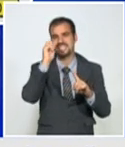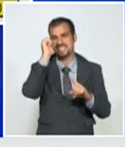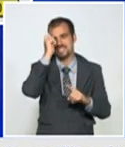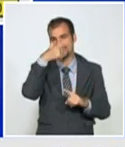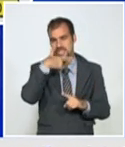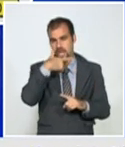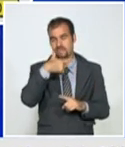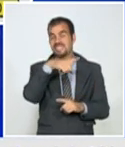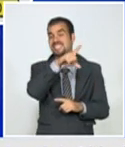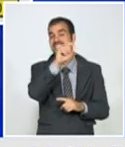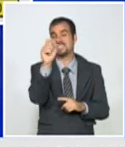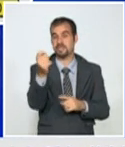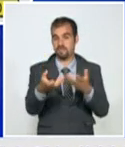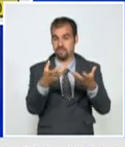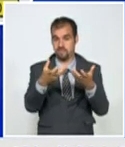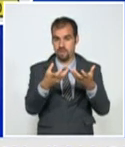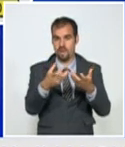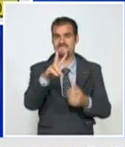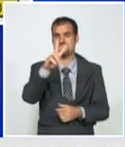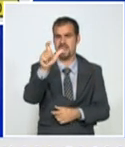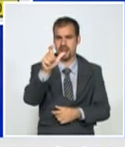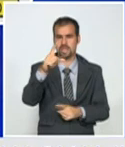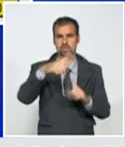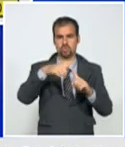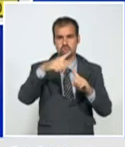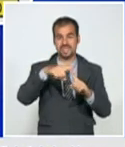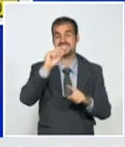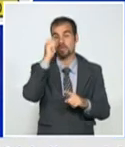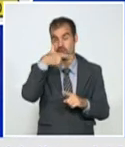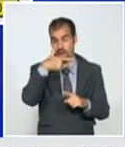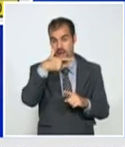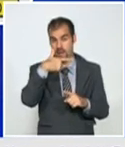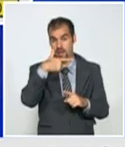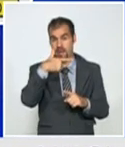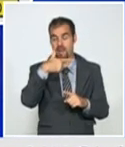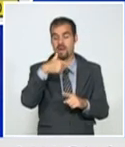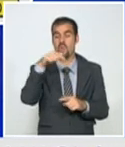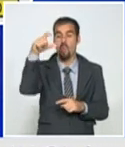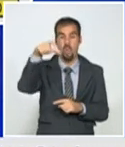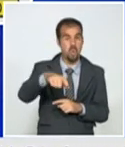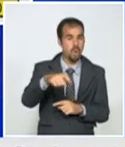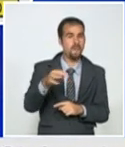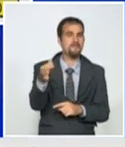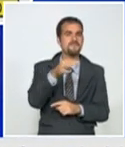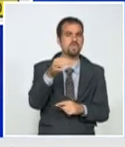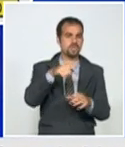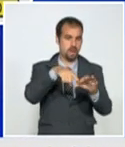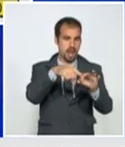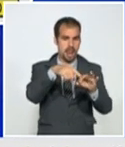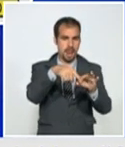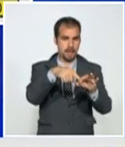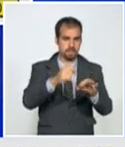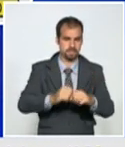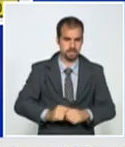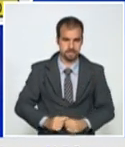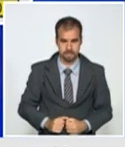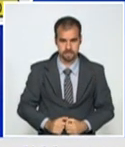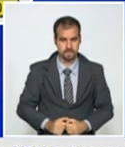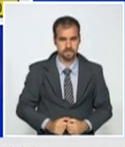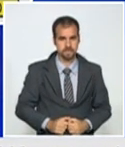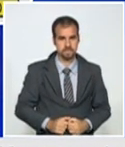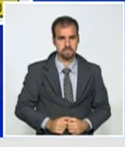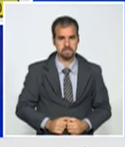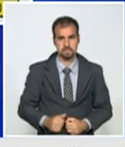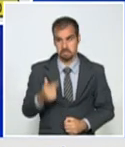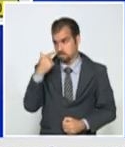Cienfuegos, Villa Clara, Las Tunas, Ciego de Ávila y el municipio especial Isla de la Juventud. Con este